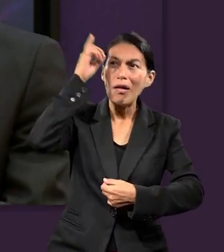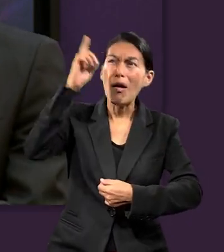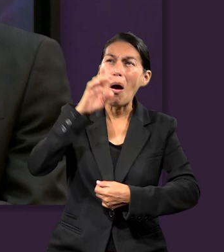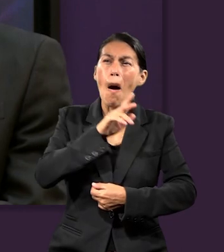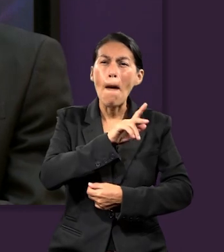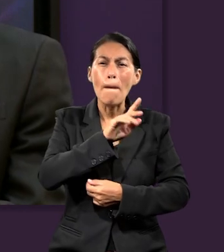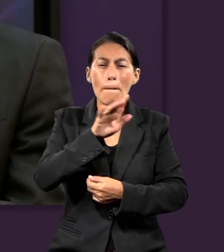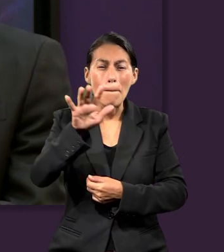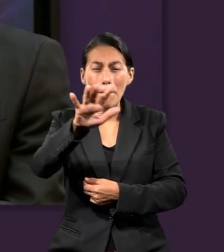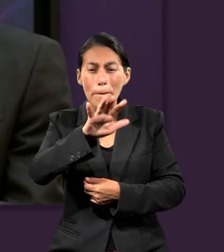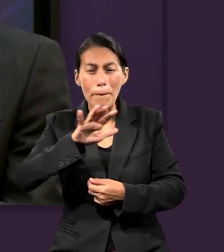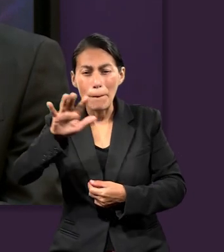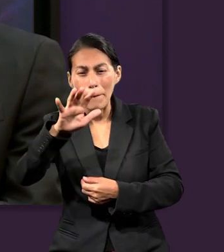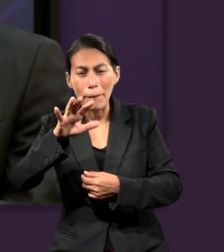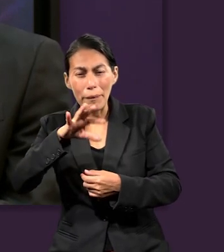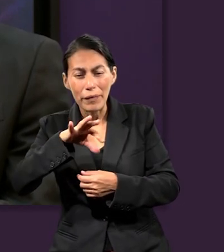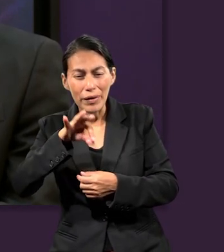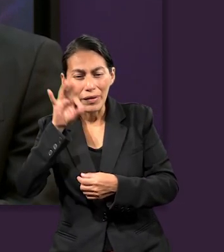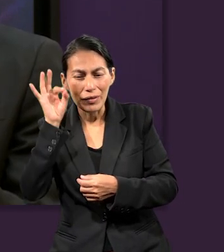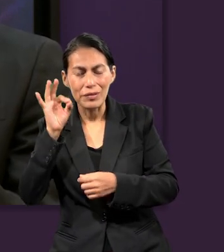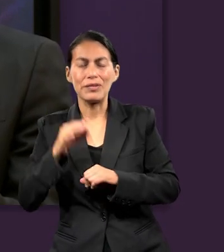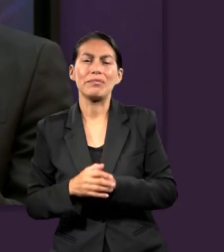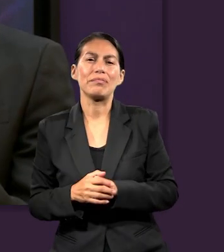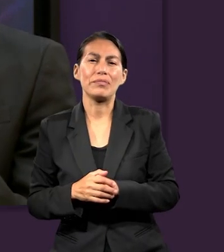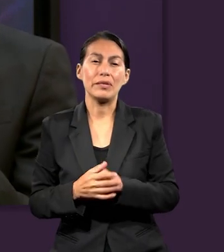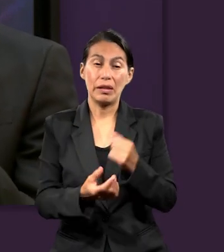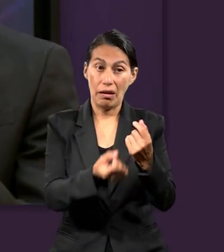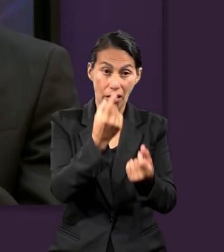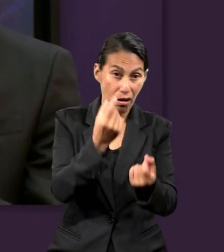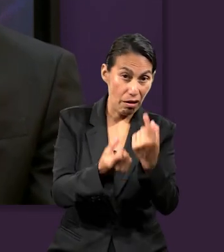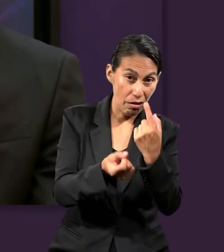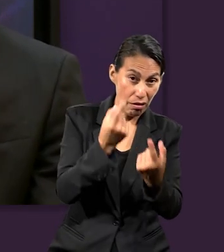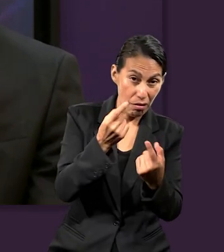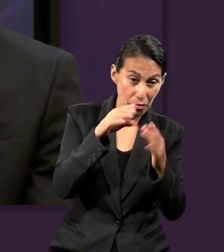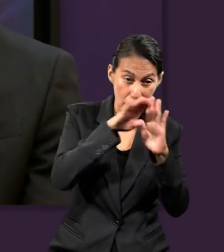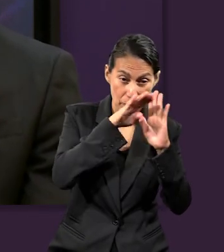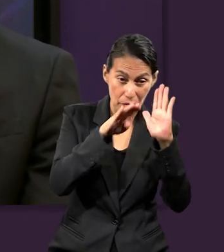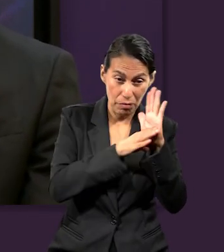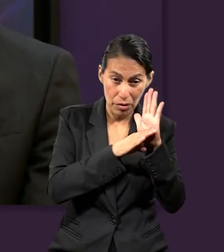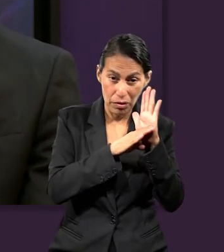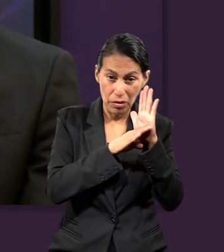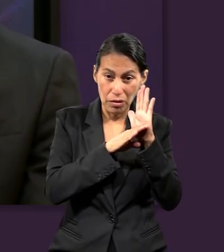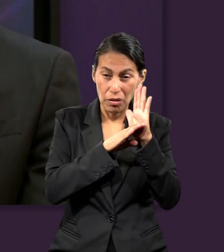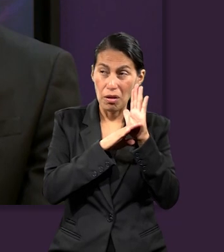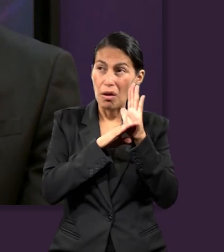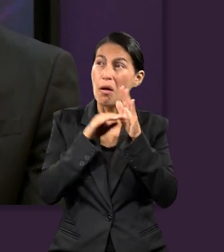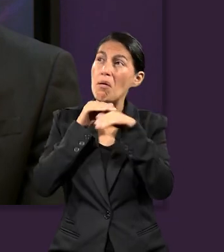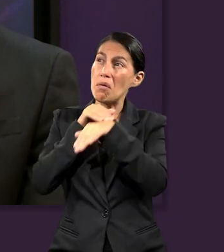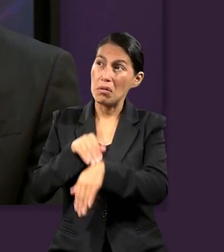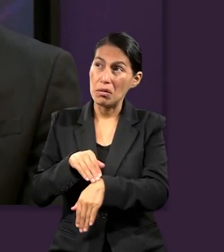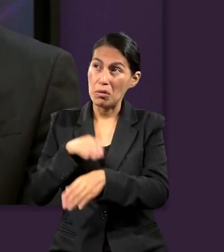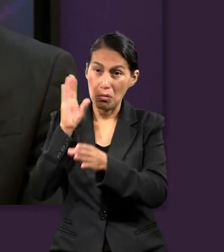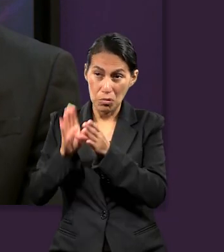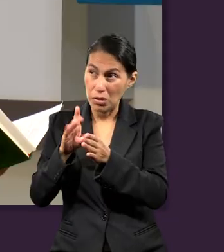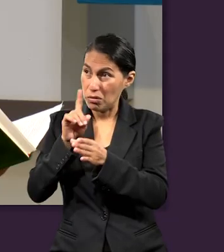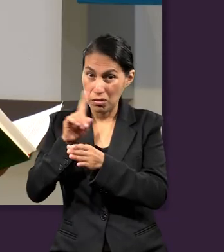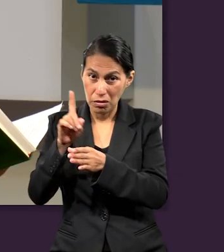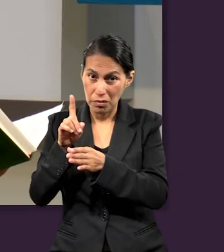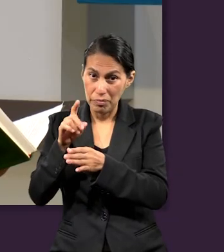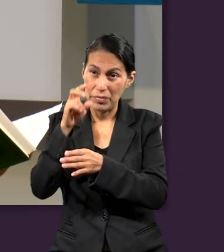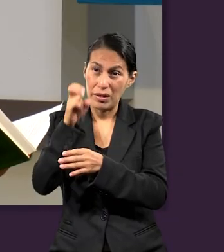y que quien no siga los mandamientos de Dios estará del lado equivocado